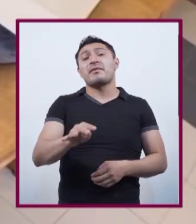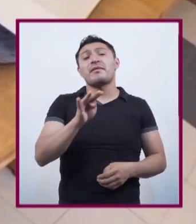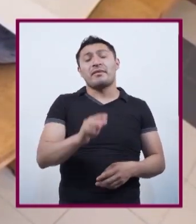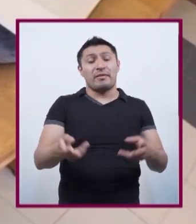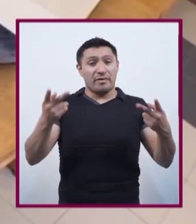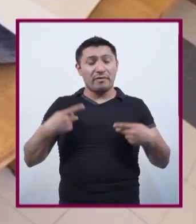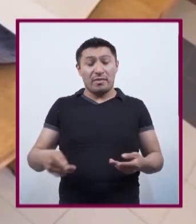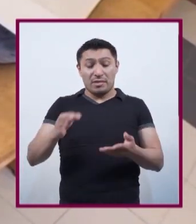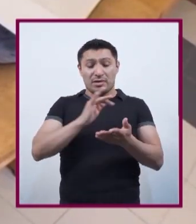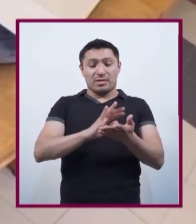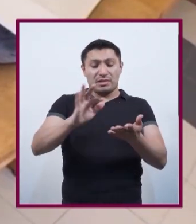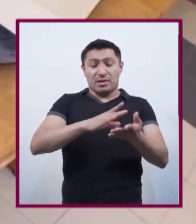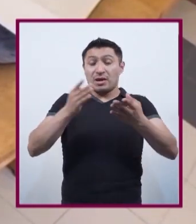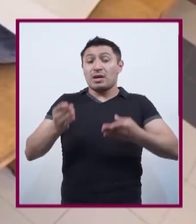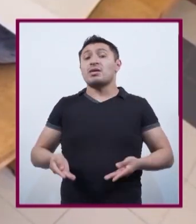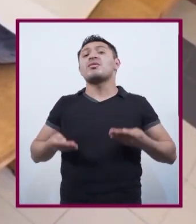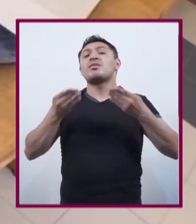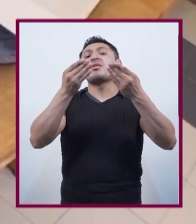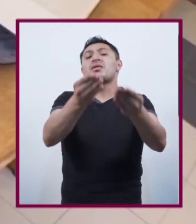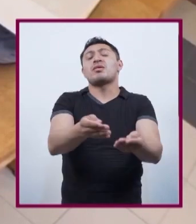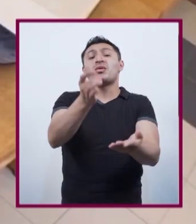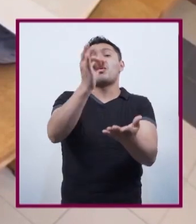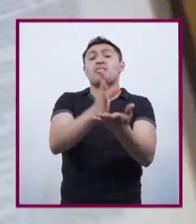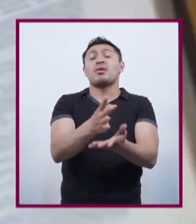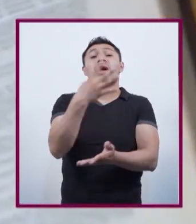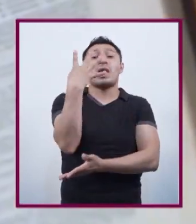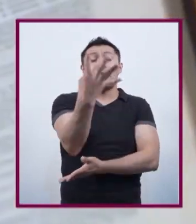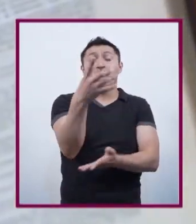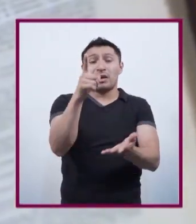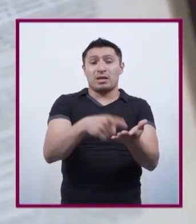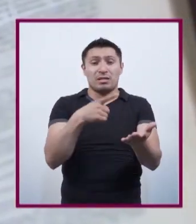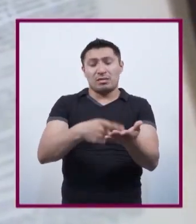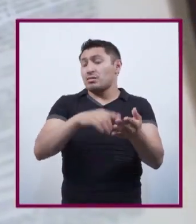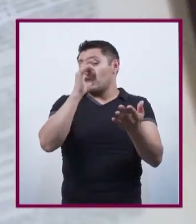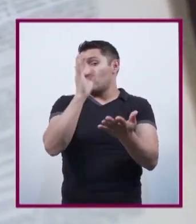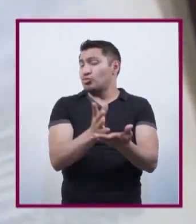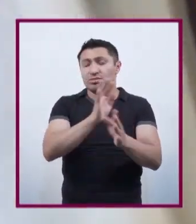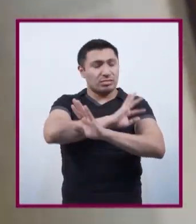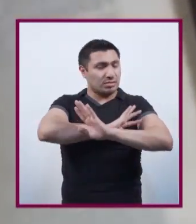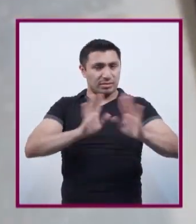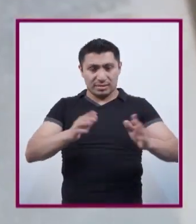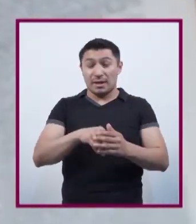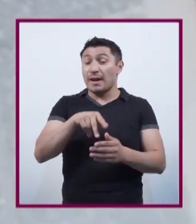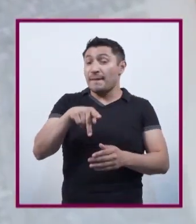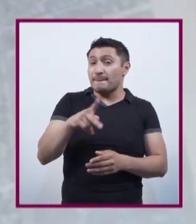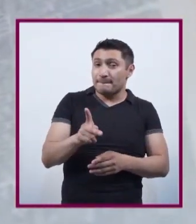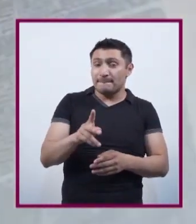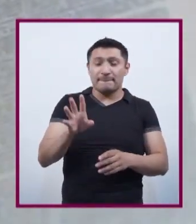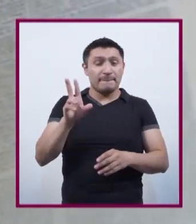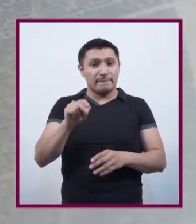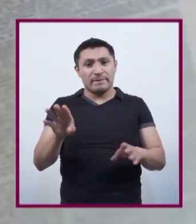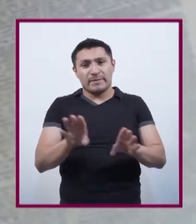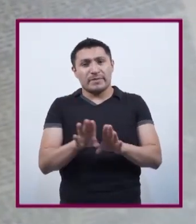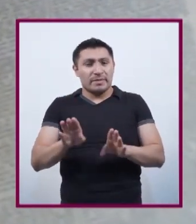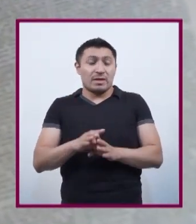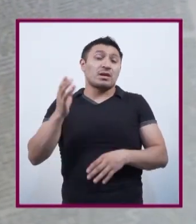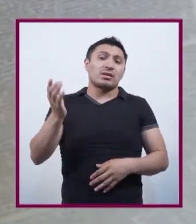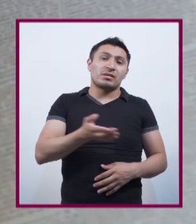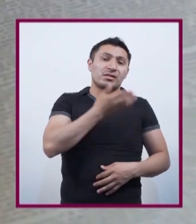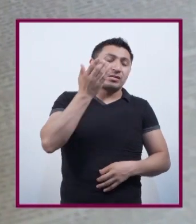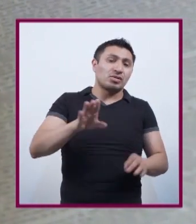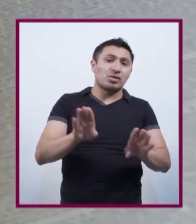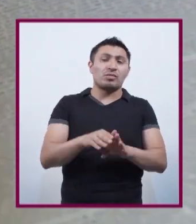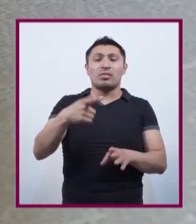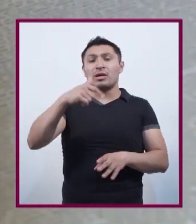solamente en el siglo XIX los lectores recibían únicamente 4 páginas. Esto era lo que recibían, pero